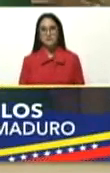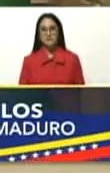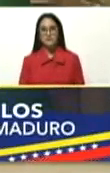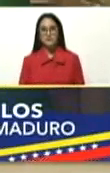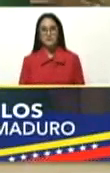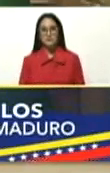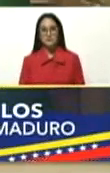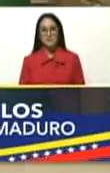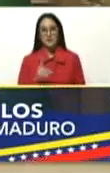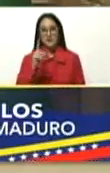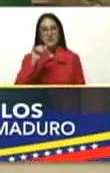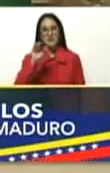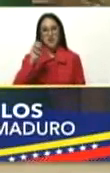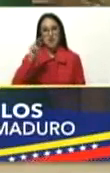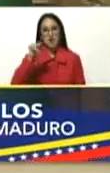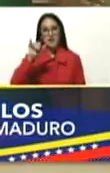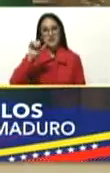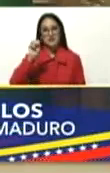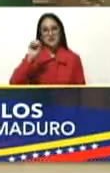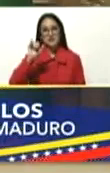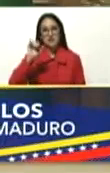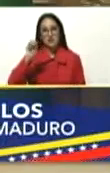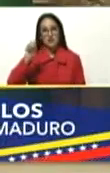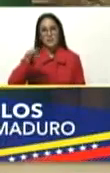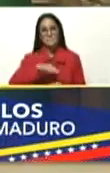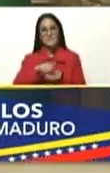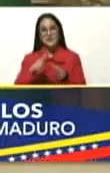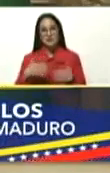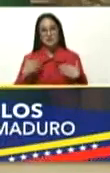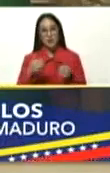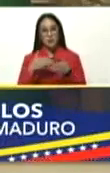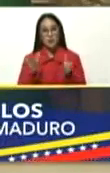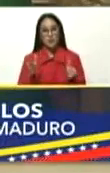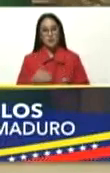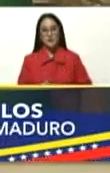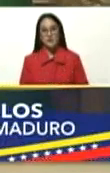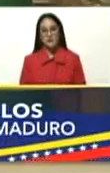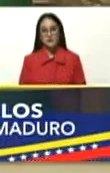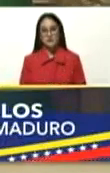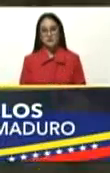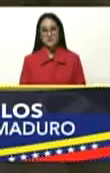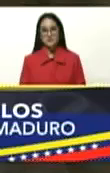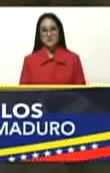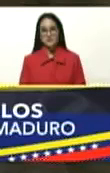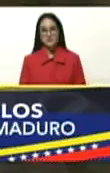Señor Dionisio Cumbá, ministro de Salud Pública.